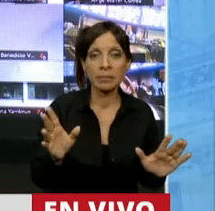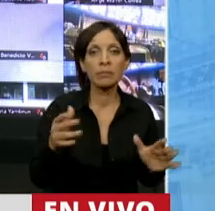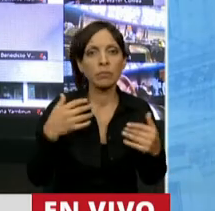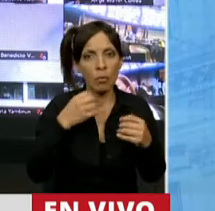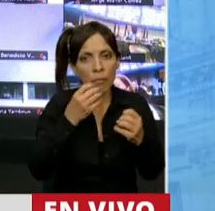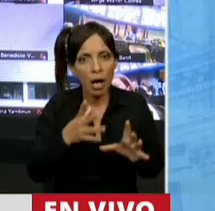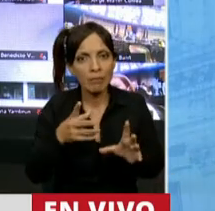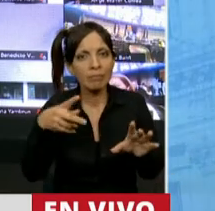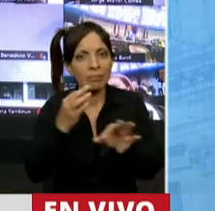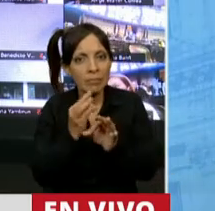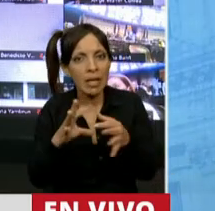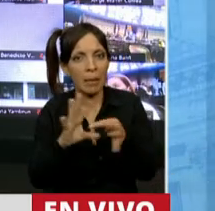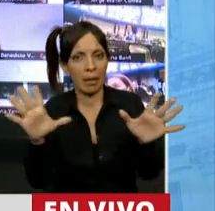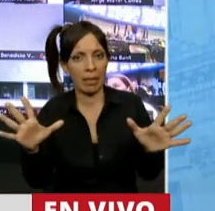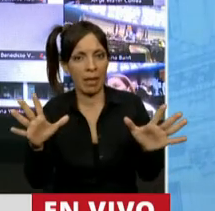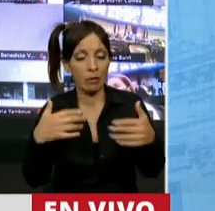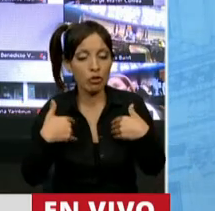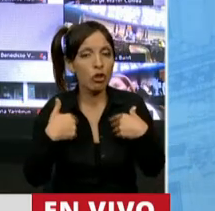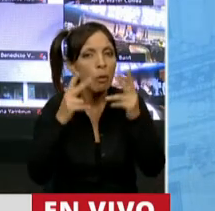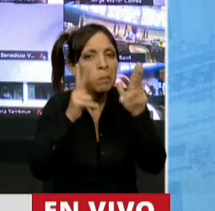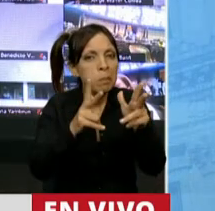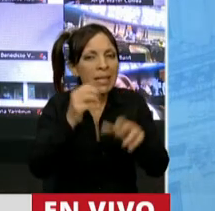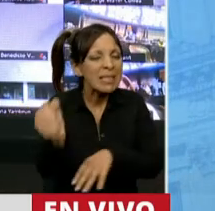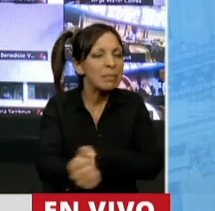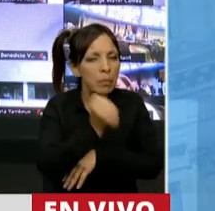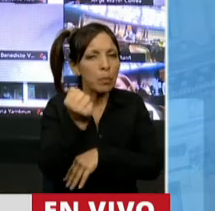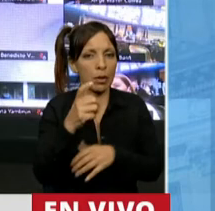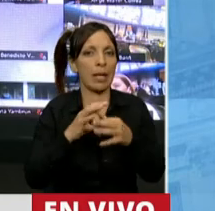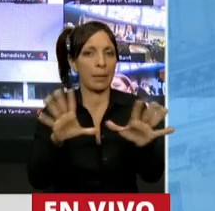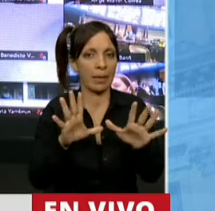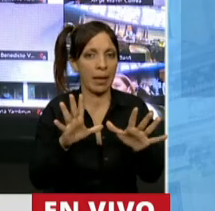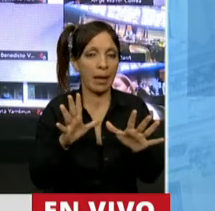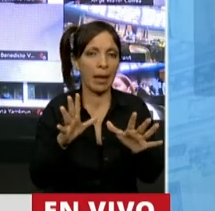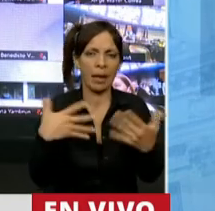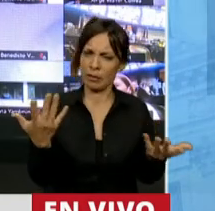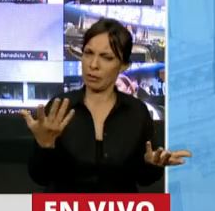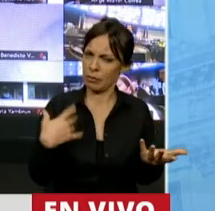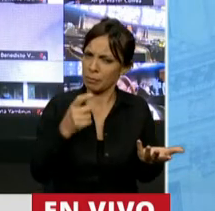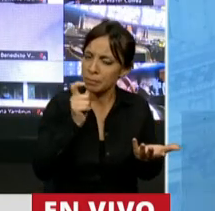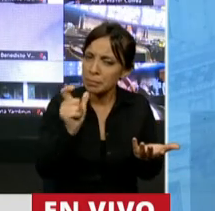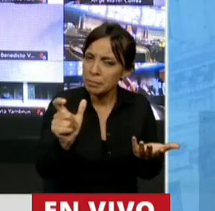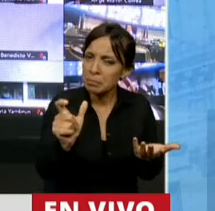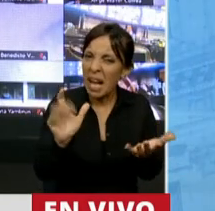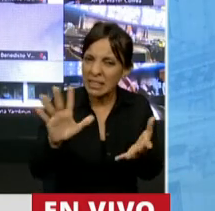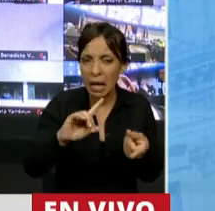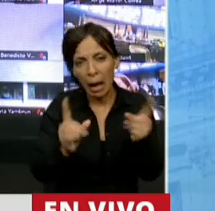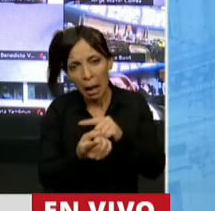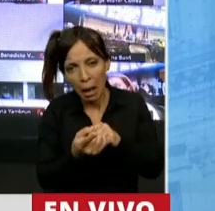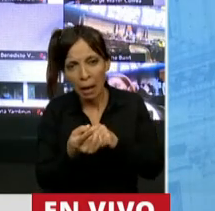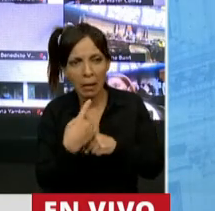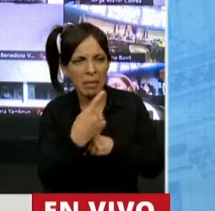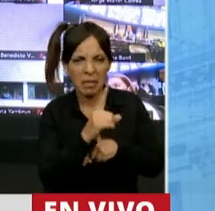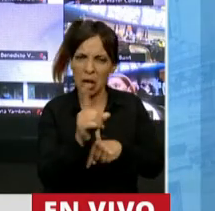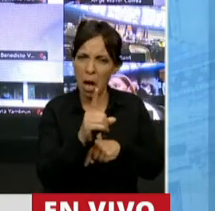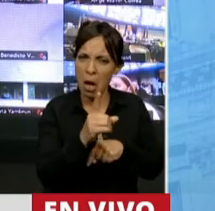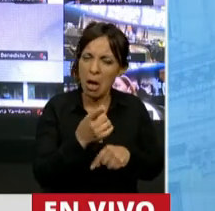subrayé en mis breves palabras. Mal podría entonces estar conculcando la libertad de